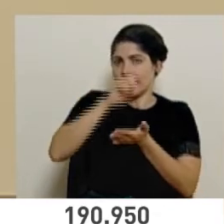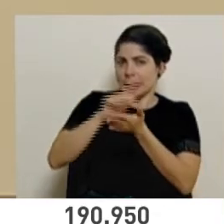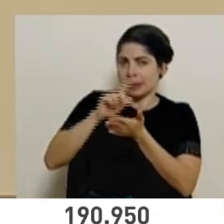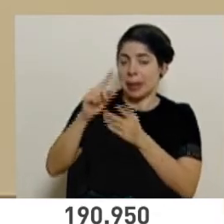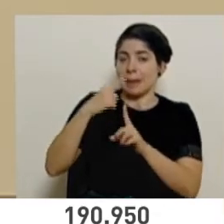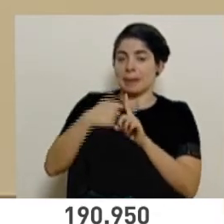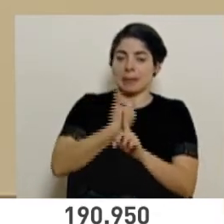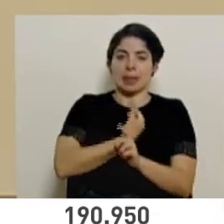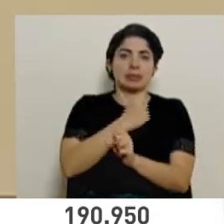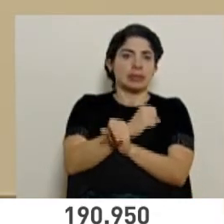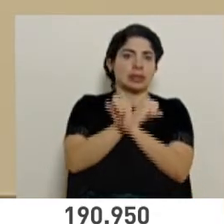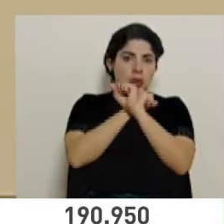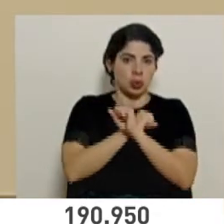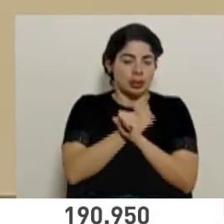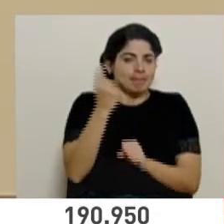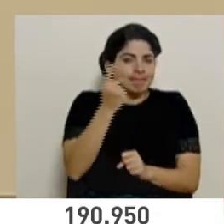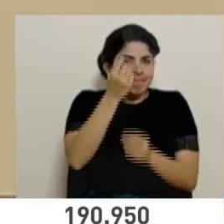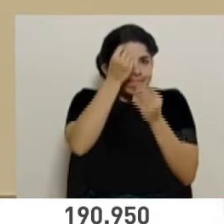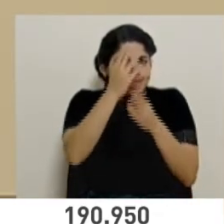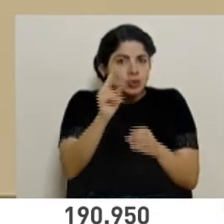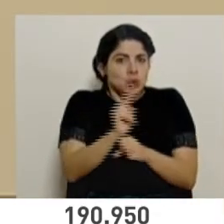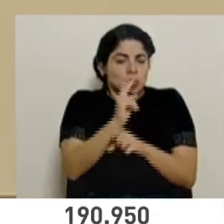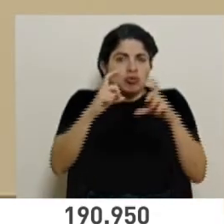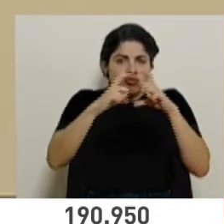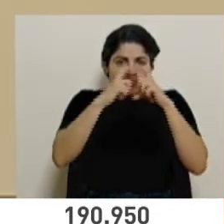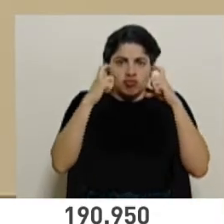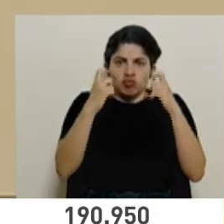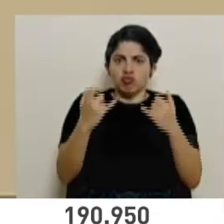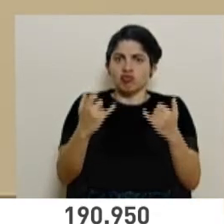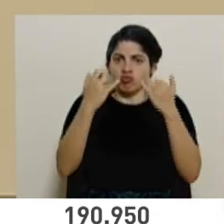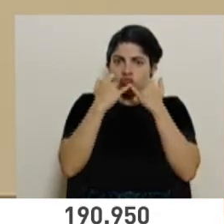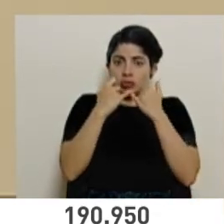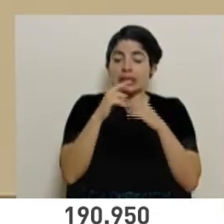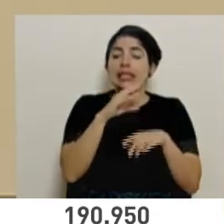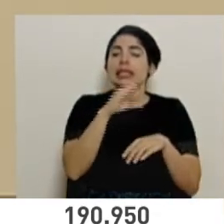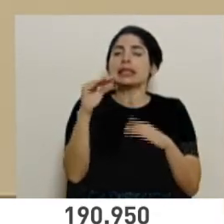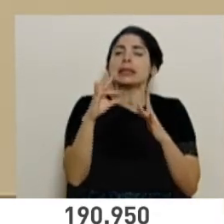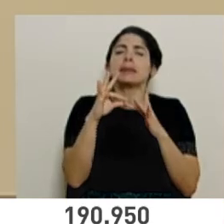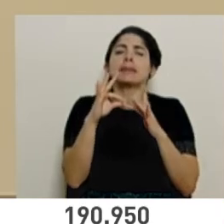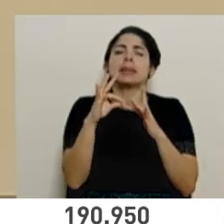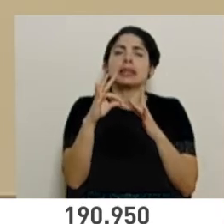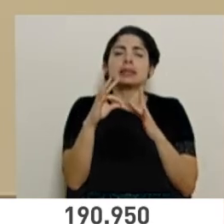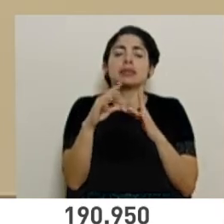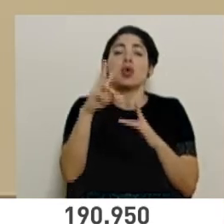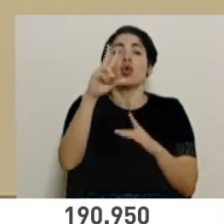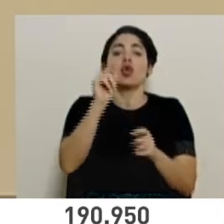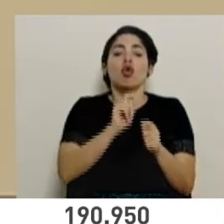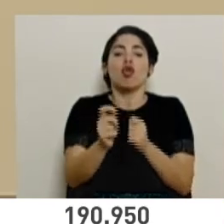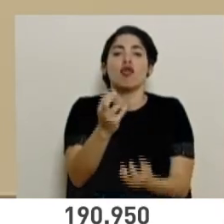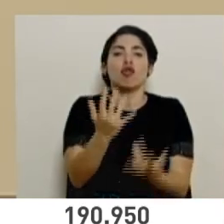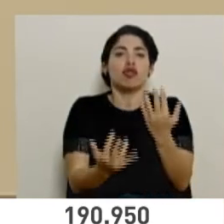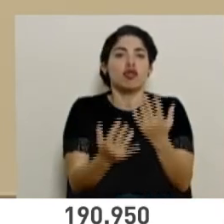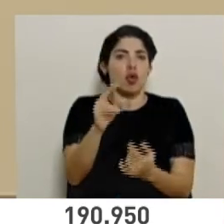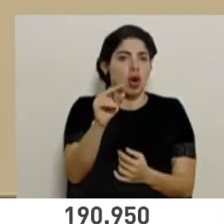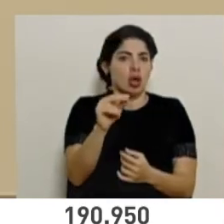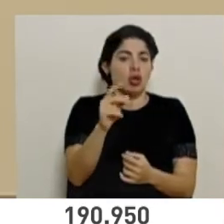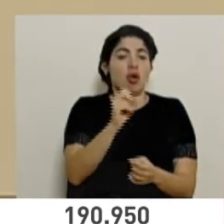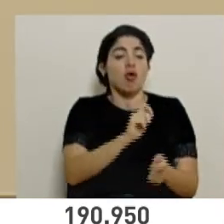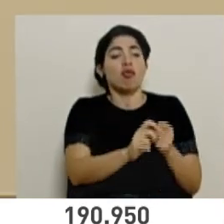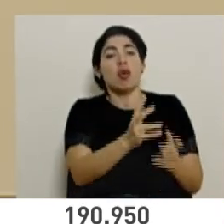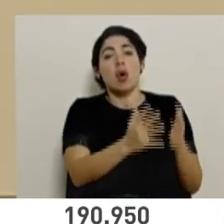de seguridad. Siempre mantener el uso de la mascarilla y también, por sobre todo, no hacer fogatas ni